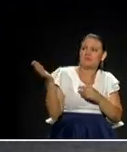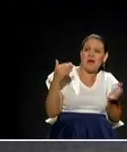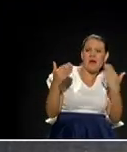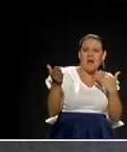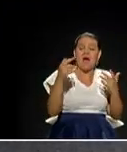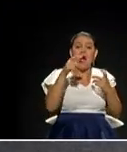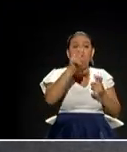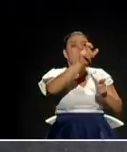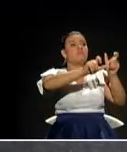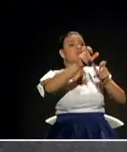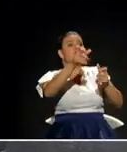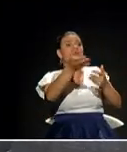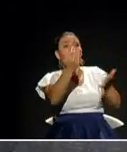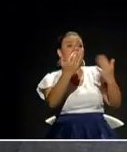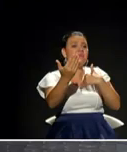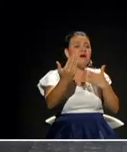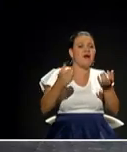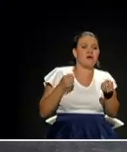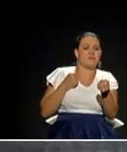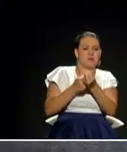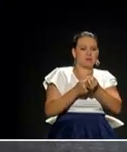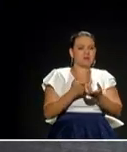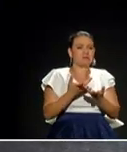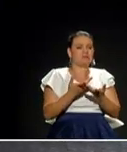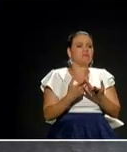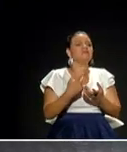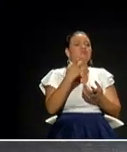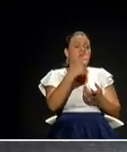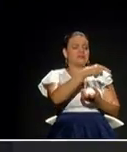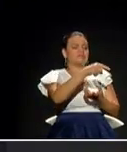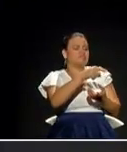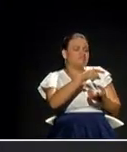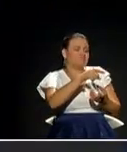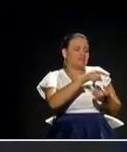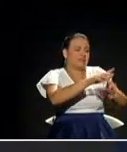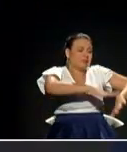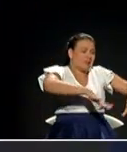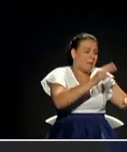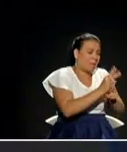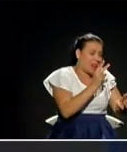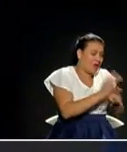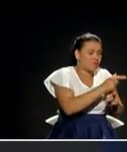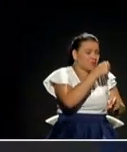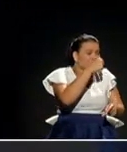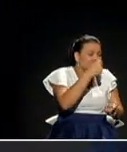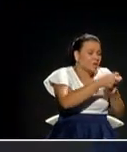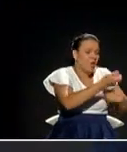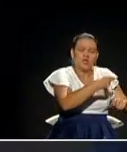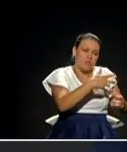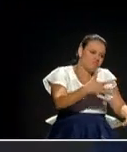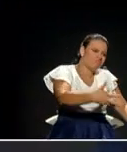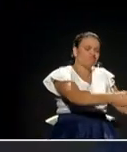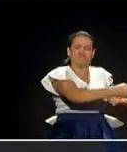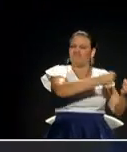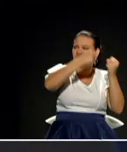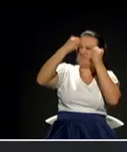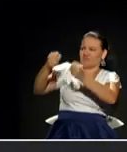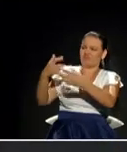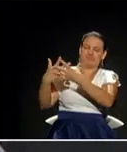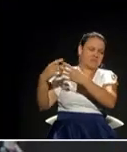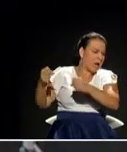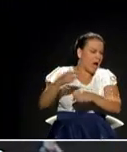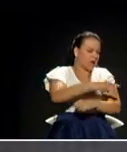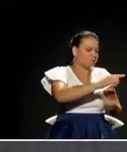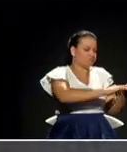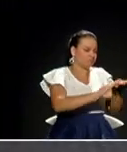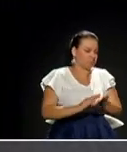ciudadana de la fuerza pública podamos recuperar buena parte de ésta de este sector que es tan importante para la ciudad de medellín por supuesto juan